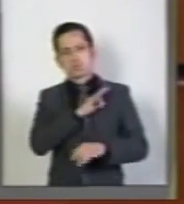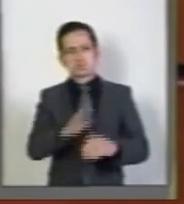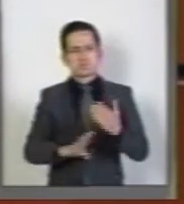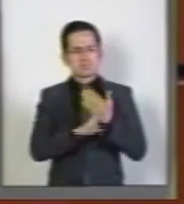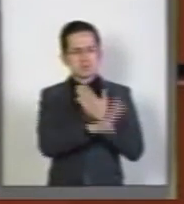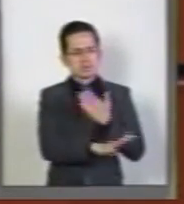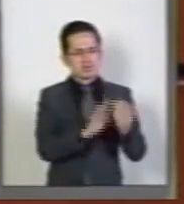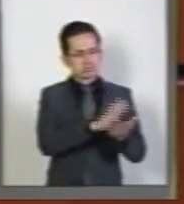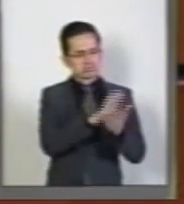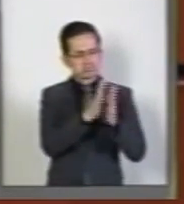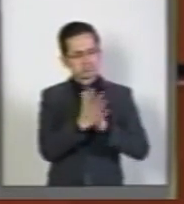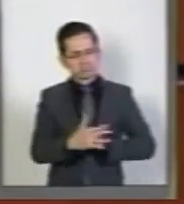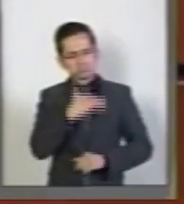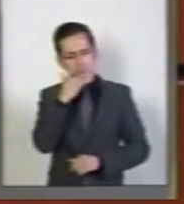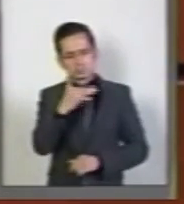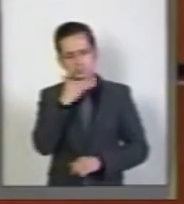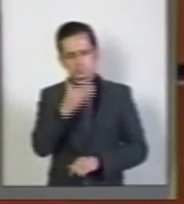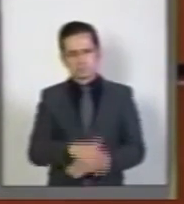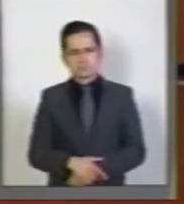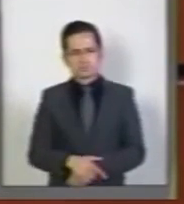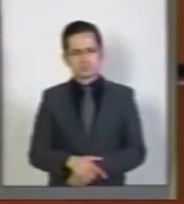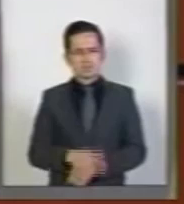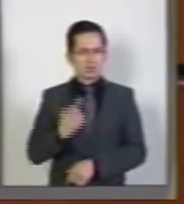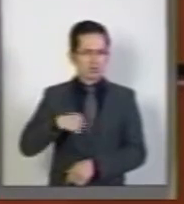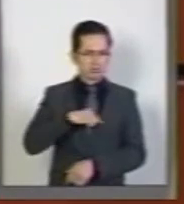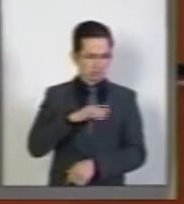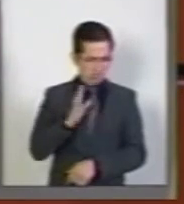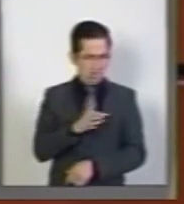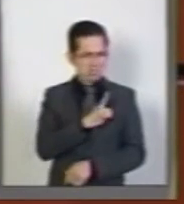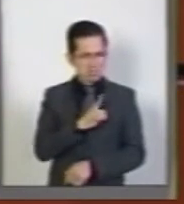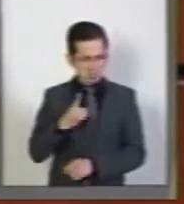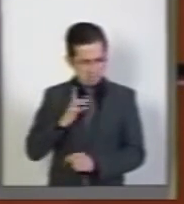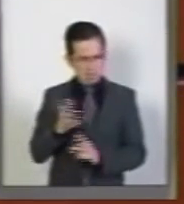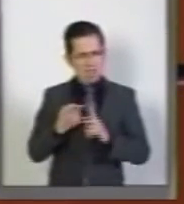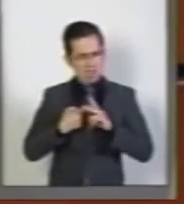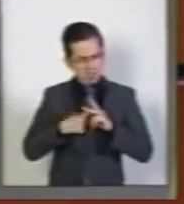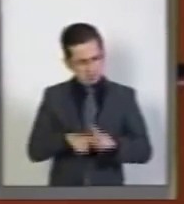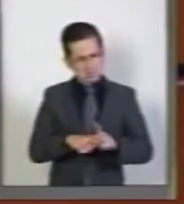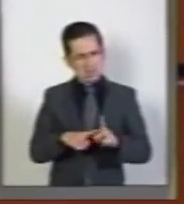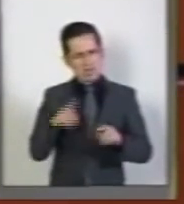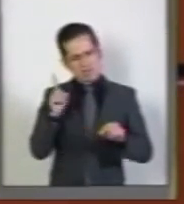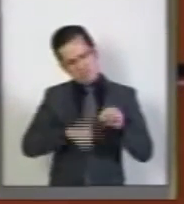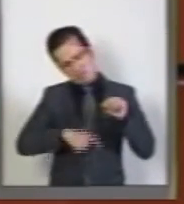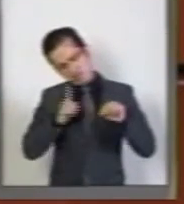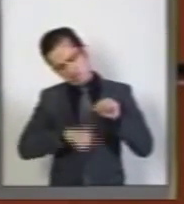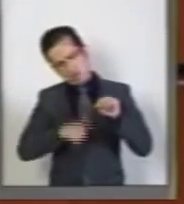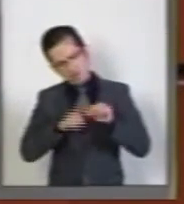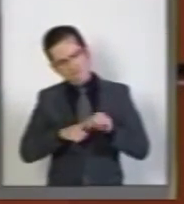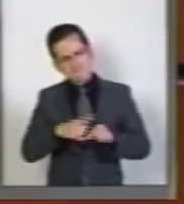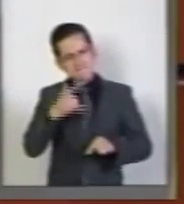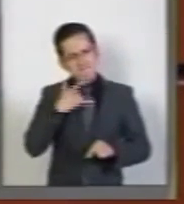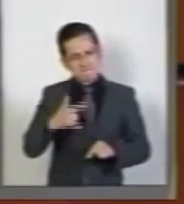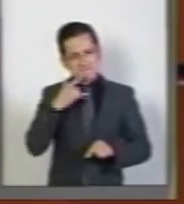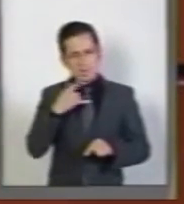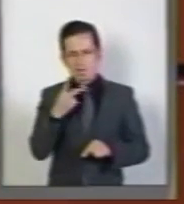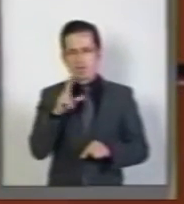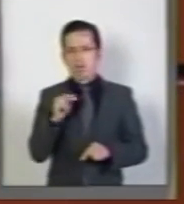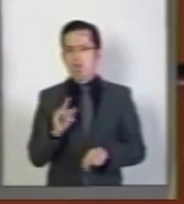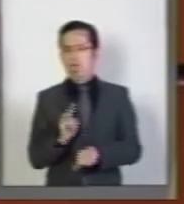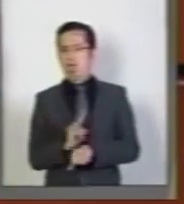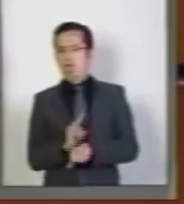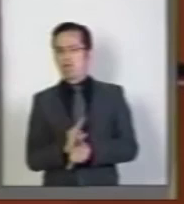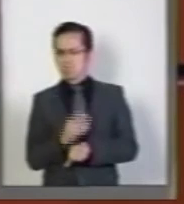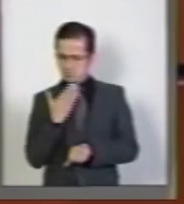Necesitábamos emprender una auténtica lucha, no simulada, contra ese cáncer que amenaza y destruye al